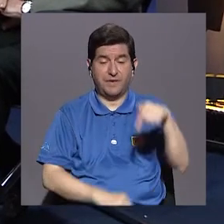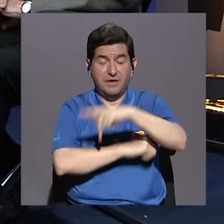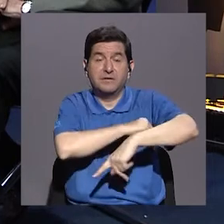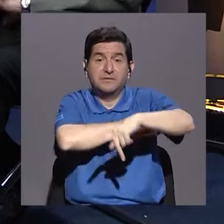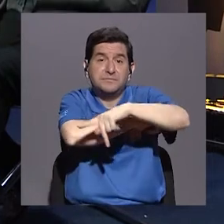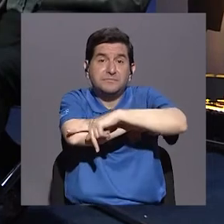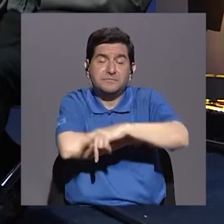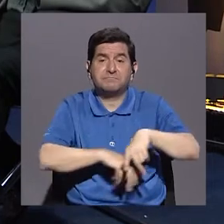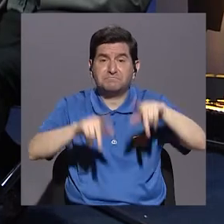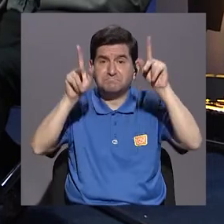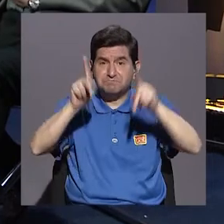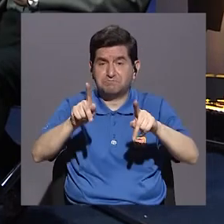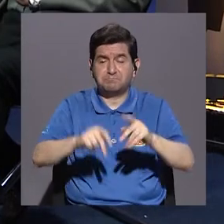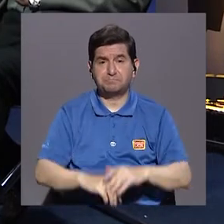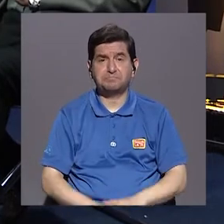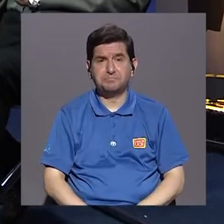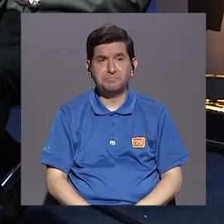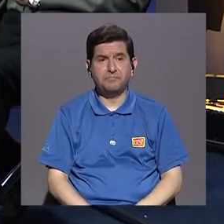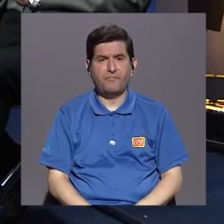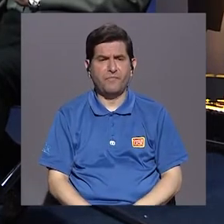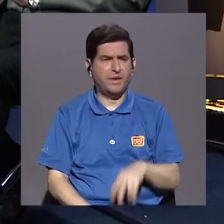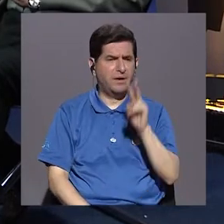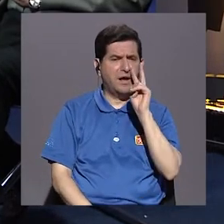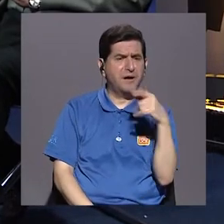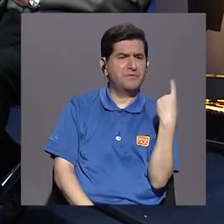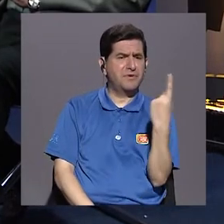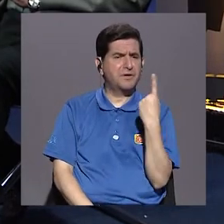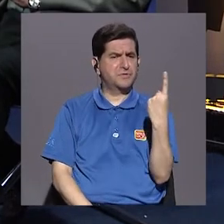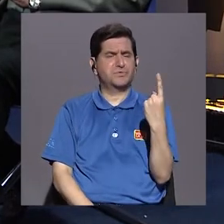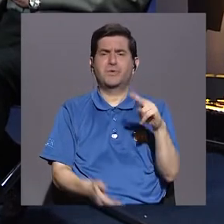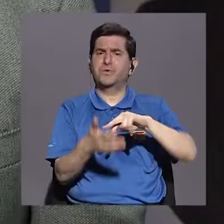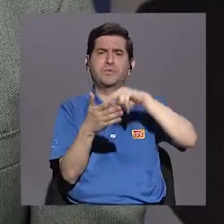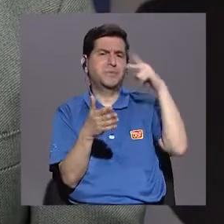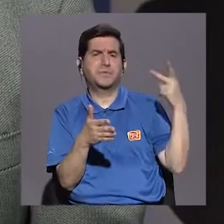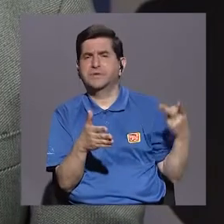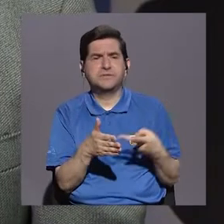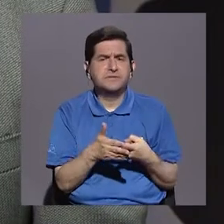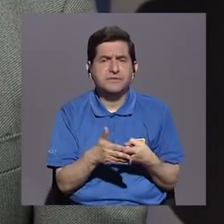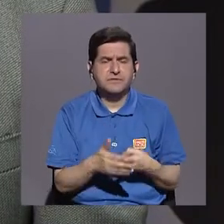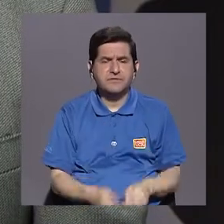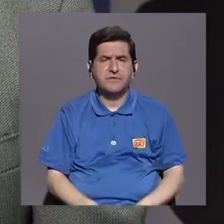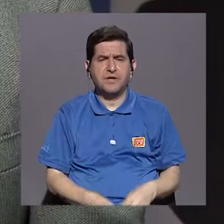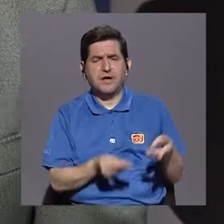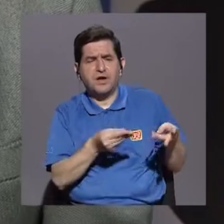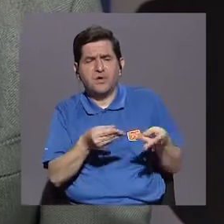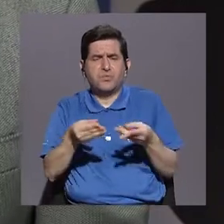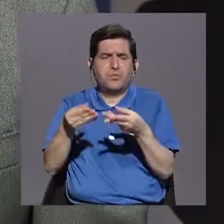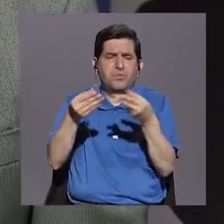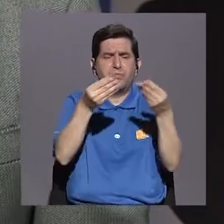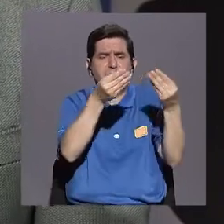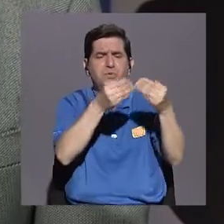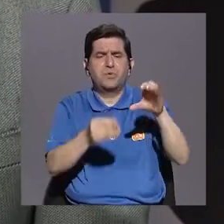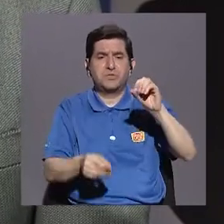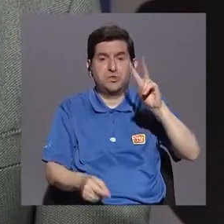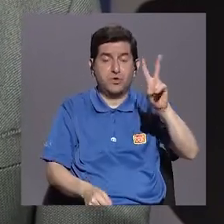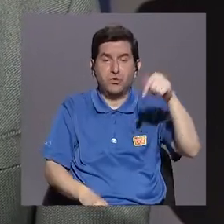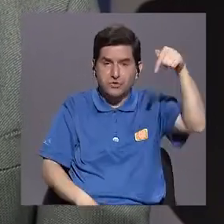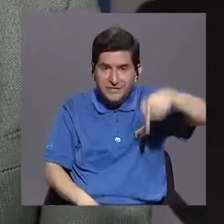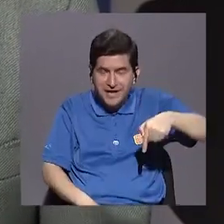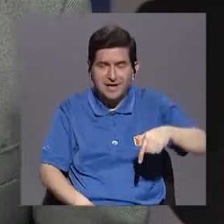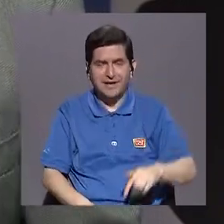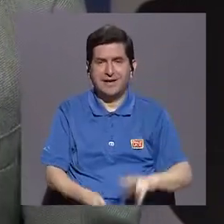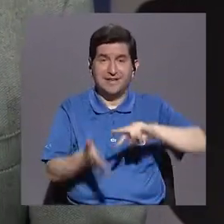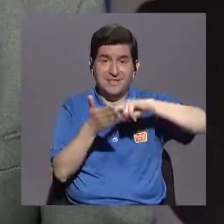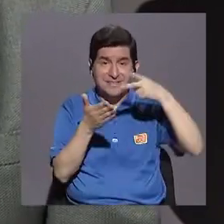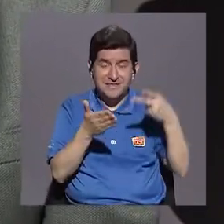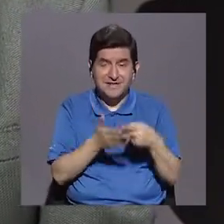la gente se ha visto nada más lo que es emisiones de carbono locales y en este caso locales